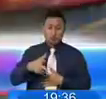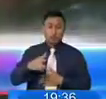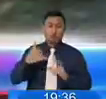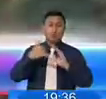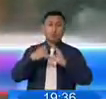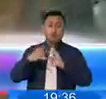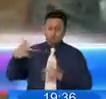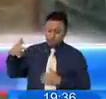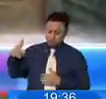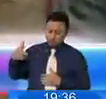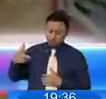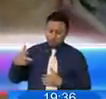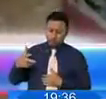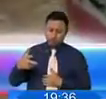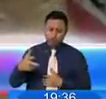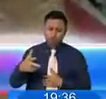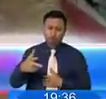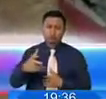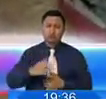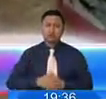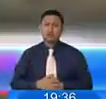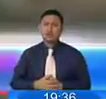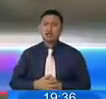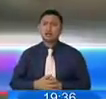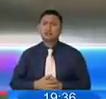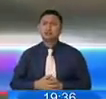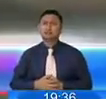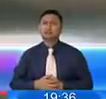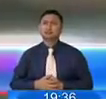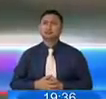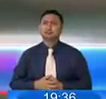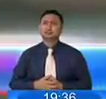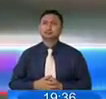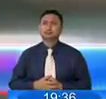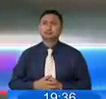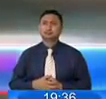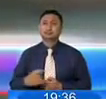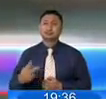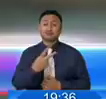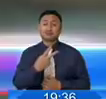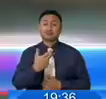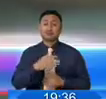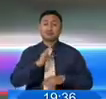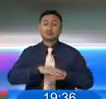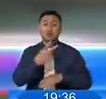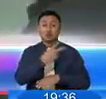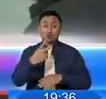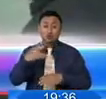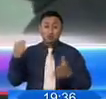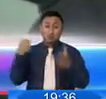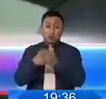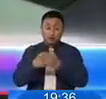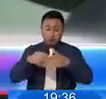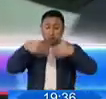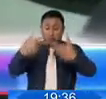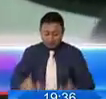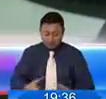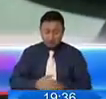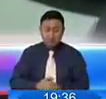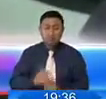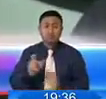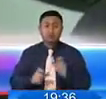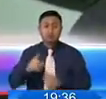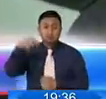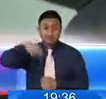Elena ha impactado unos 12 movientes que intentaban cruzar la calzada. Producto de esto, caen los 12 movientes a la calzada, por lo que moradores de